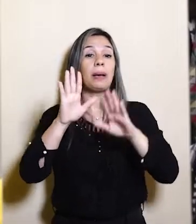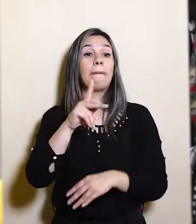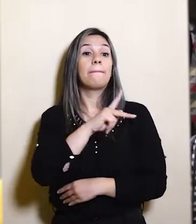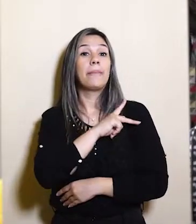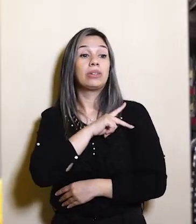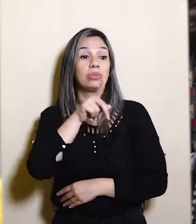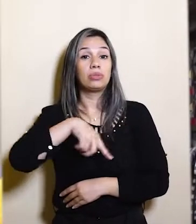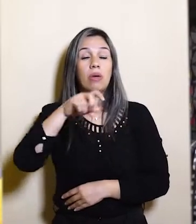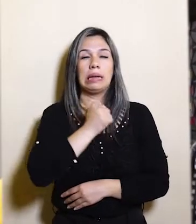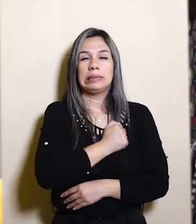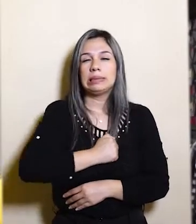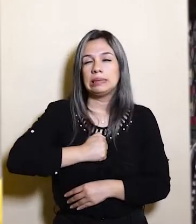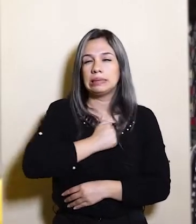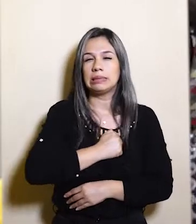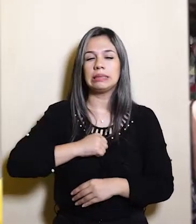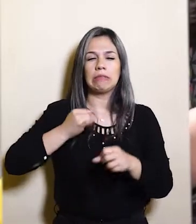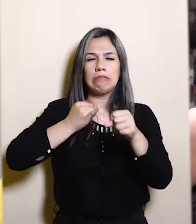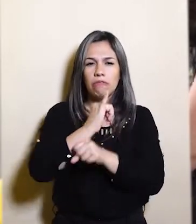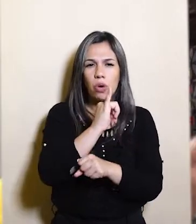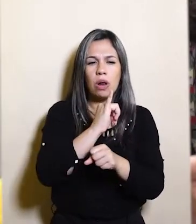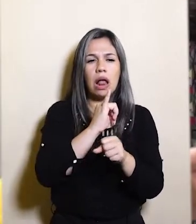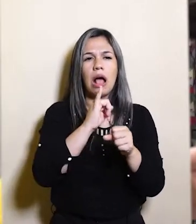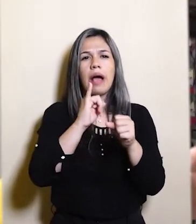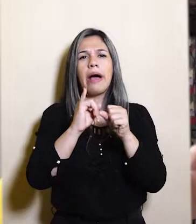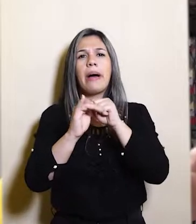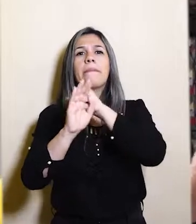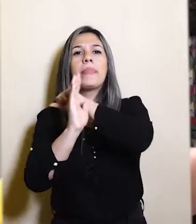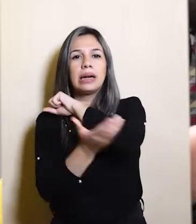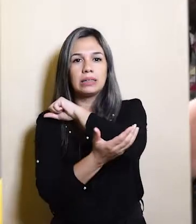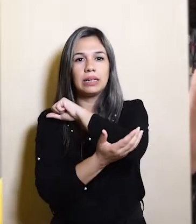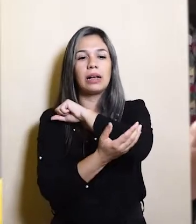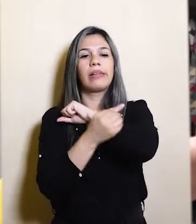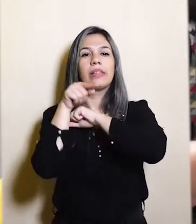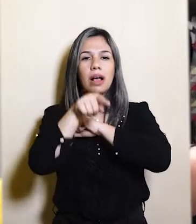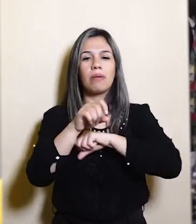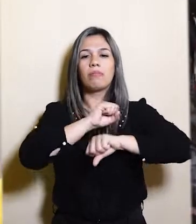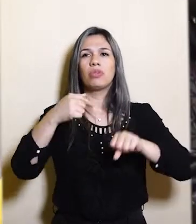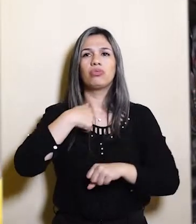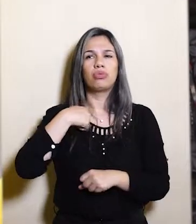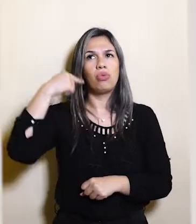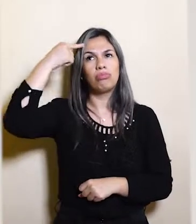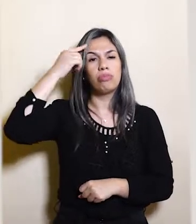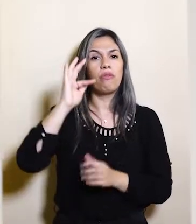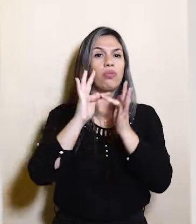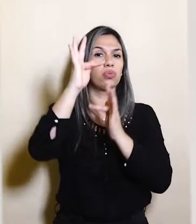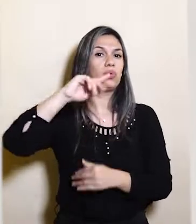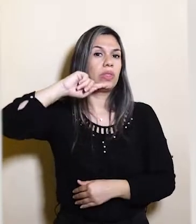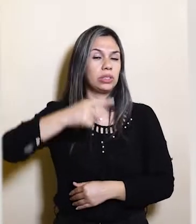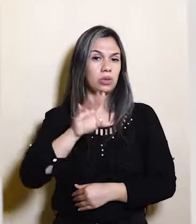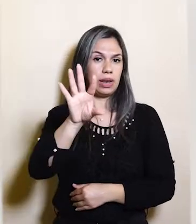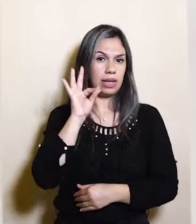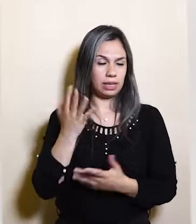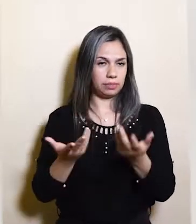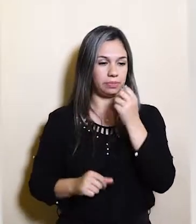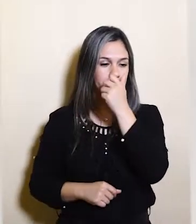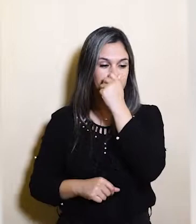abuso sexual y como resultado quedan embarazadas, también puedan tener alternativas a su proyecto de vida digno. Pero además, Erika, acá también